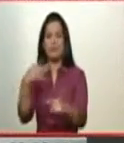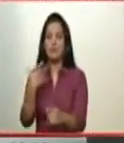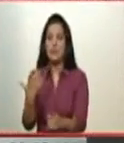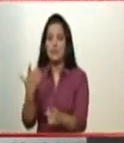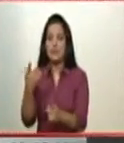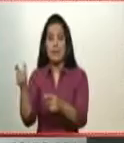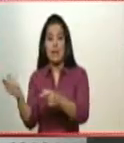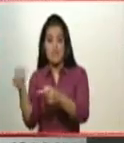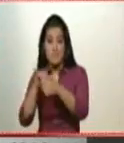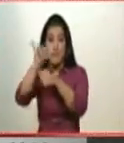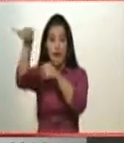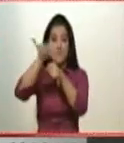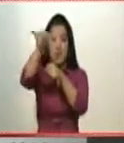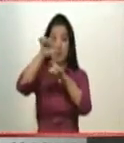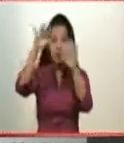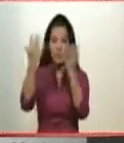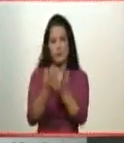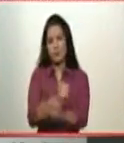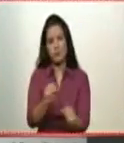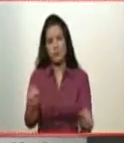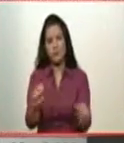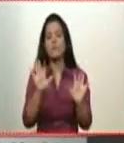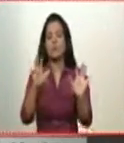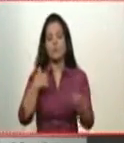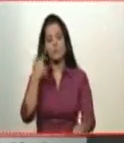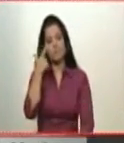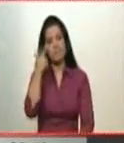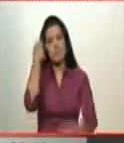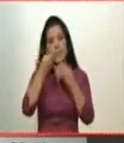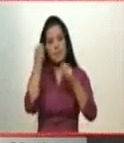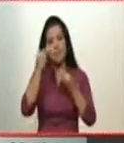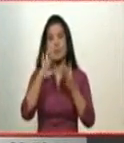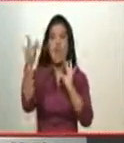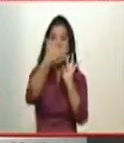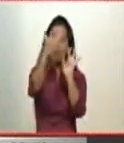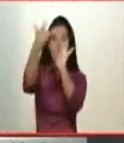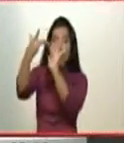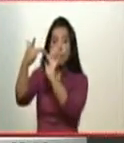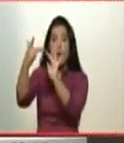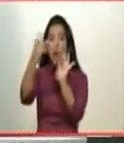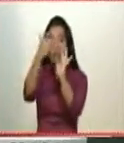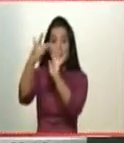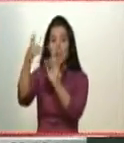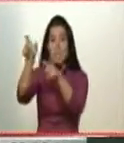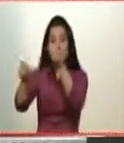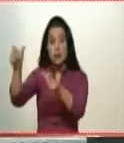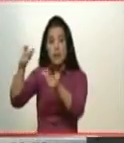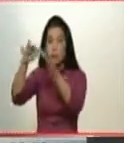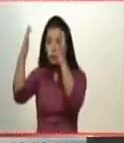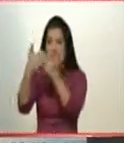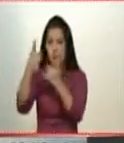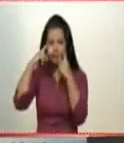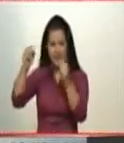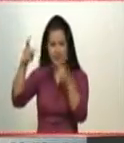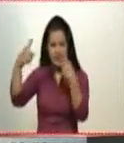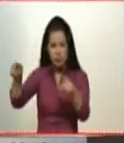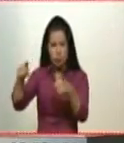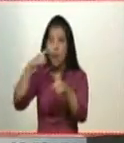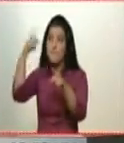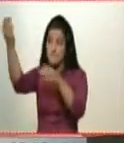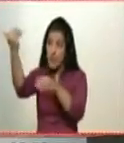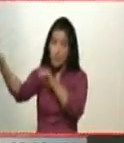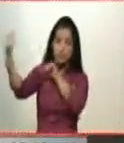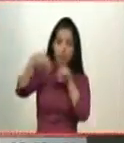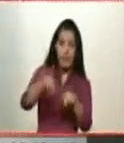hacemos? Hemos entablado conversaciones con los programadores de los festivales del mundo para que vengan y puedan como que ver qué es lo que se hace